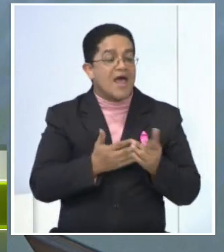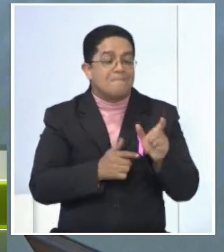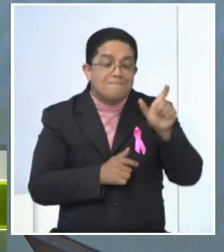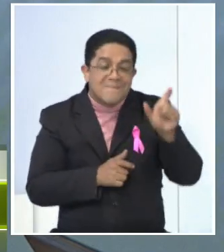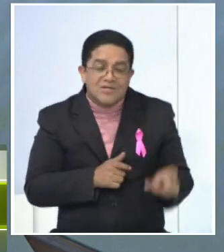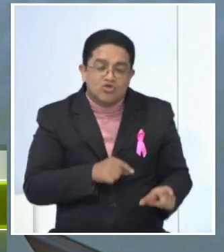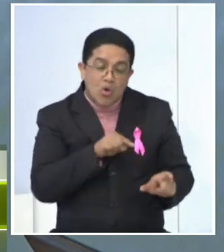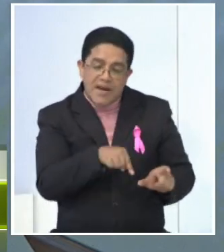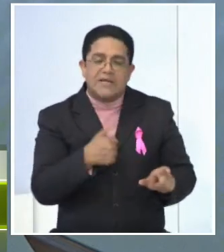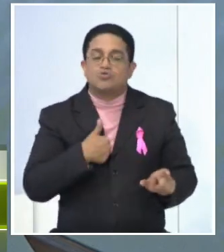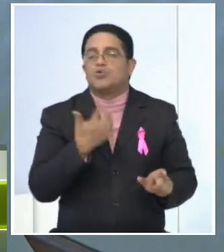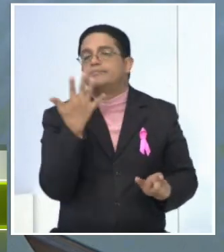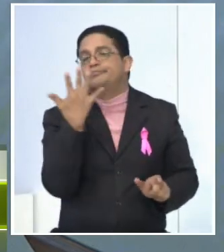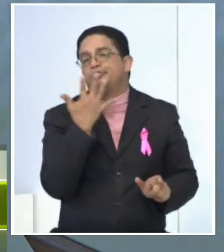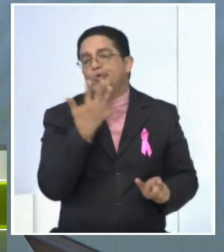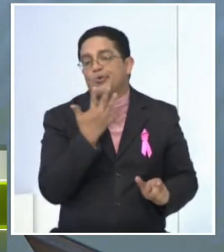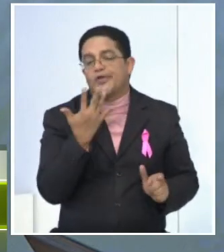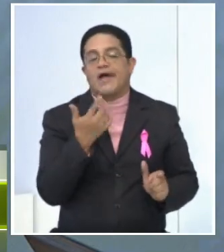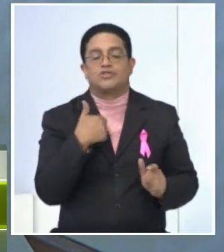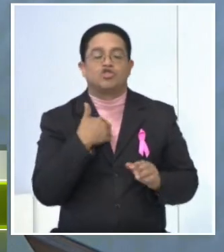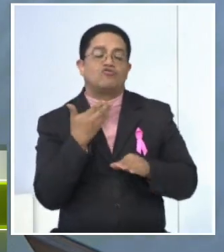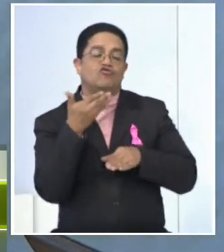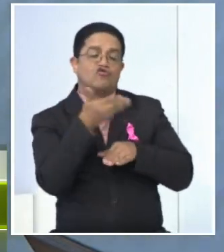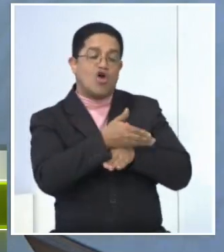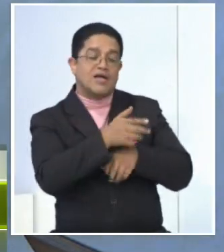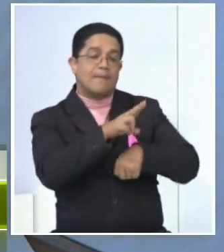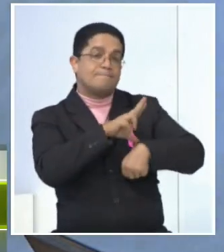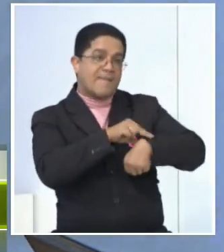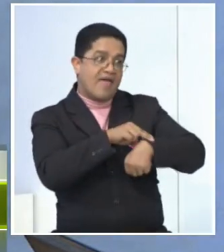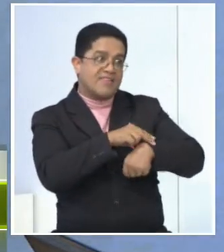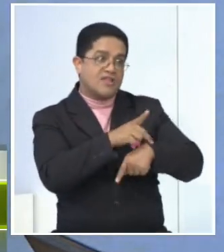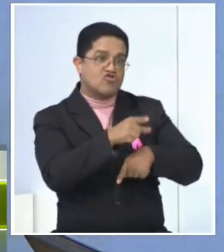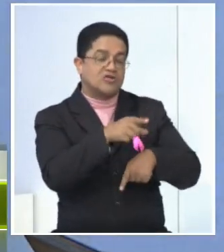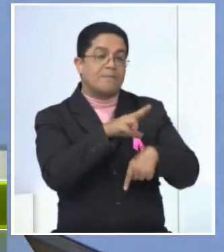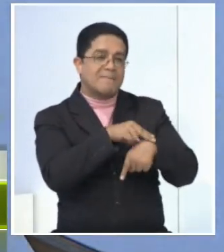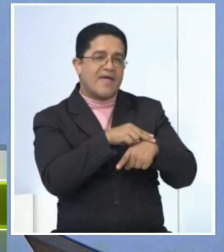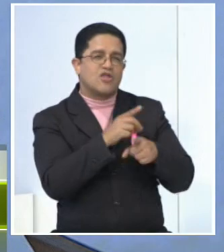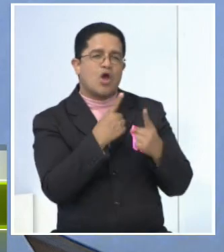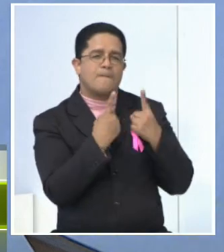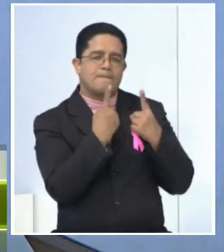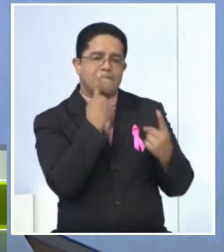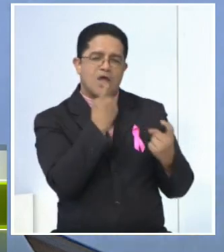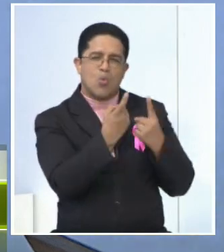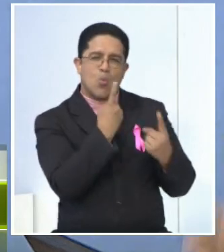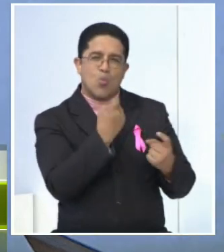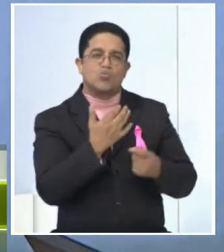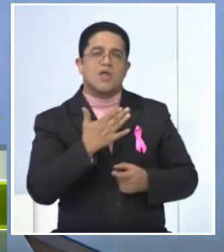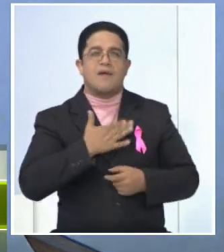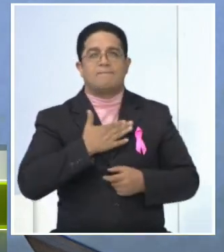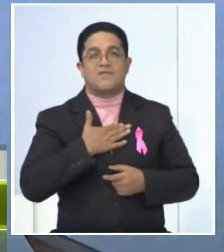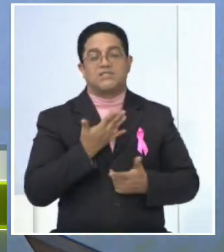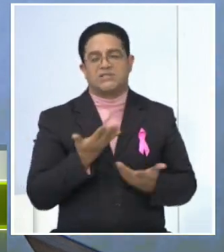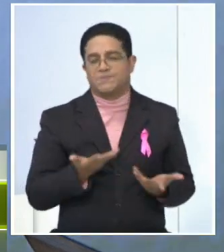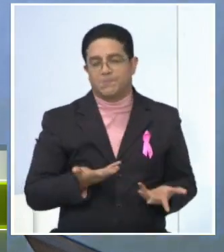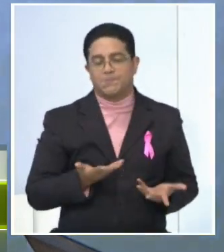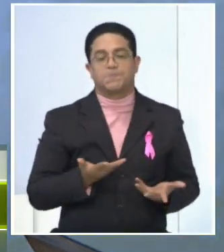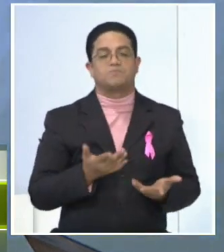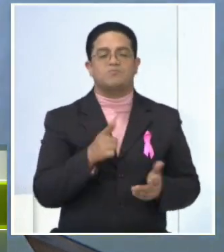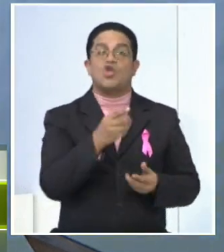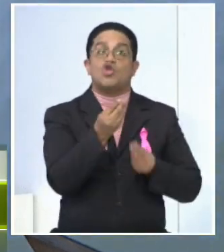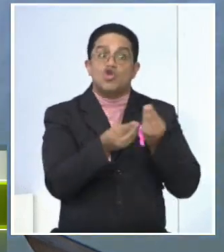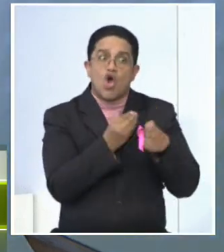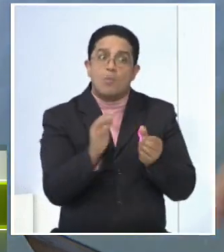paciente. Si yo tengo dudas, pues voy al médico y el médico, pues, con el interrogatorio. Estas cosas, la mayor parte se